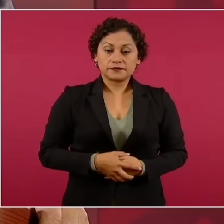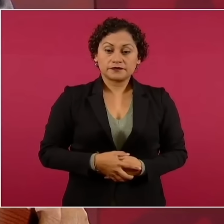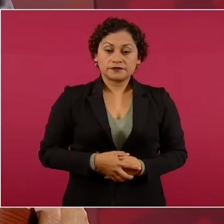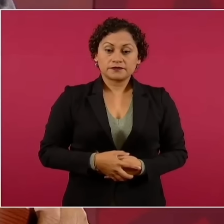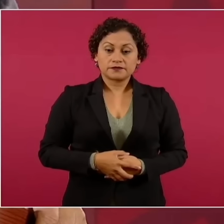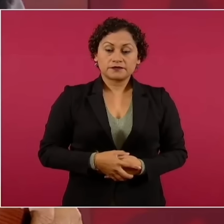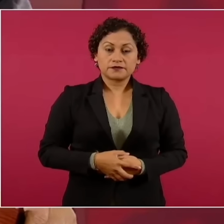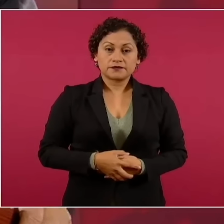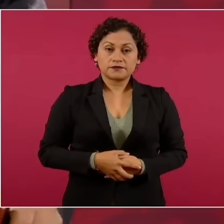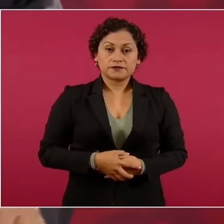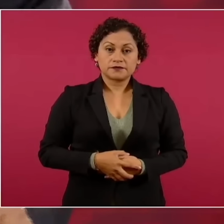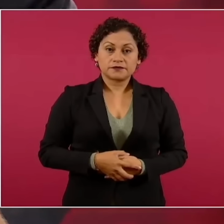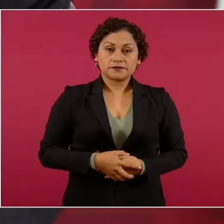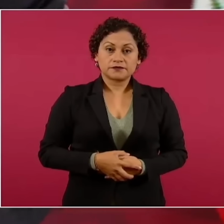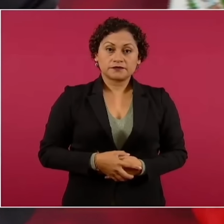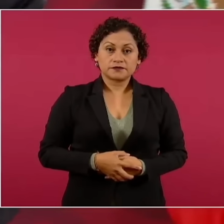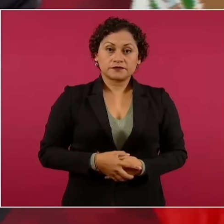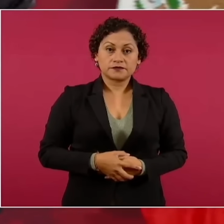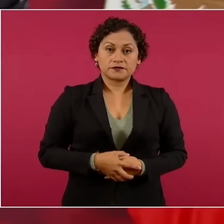no dejen,